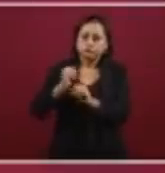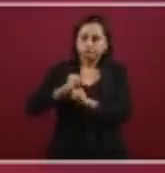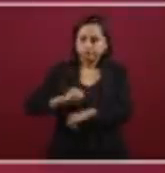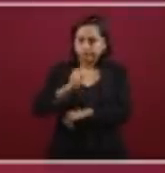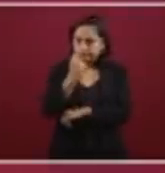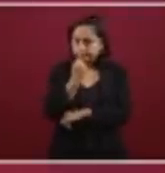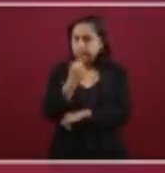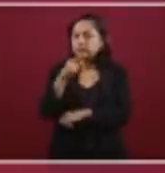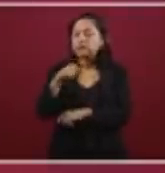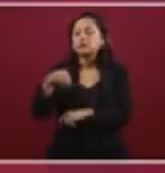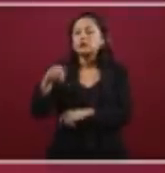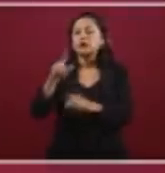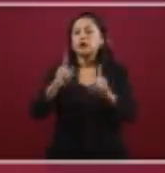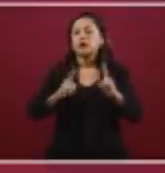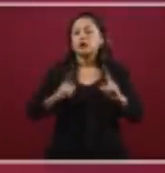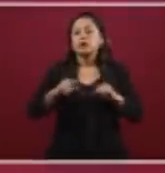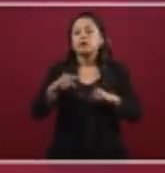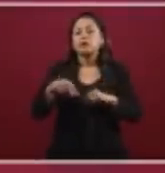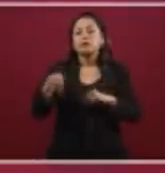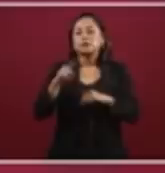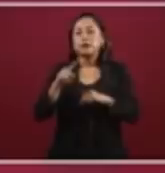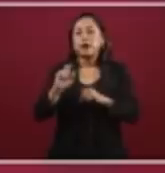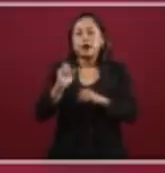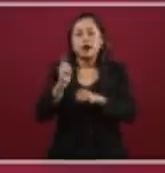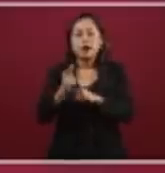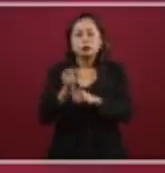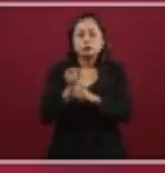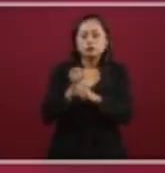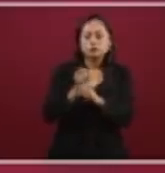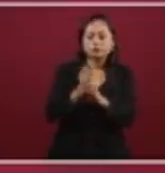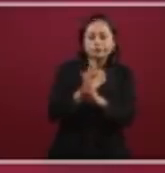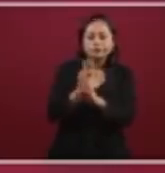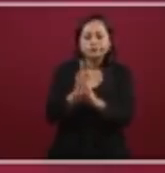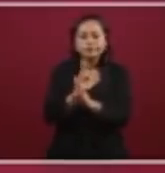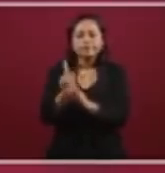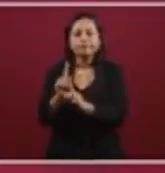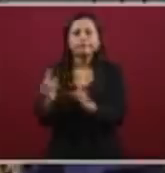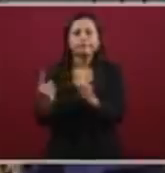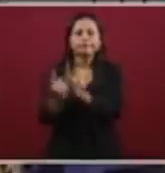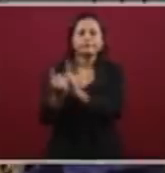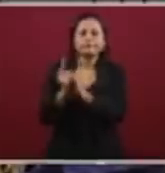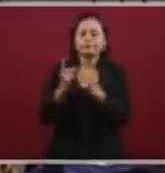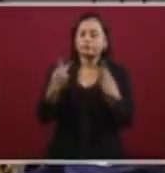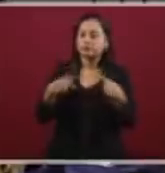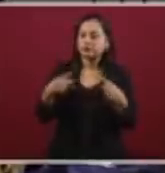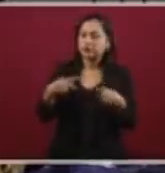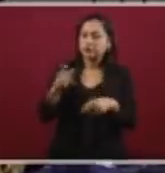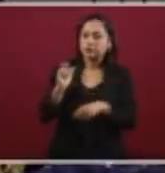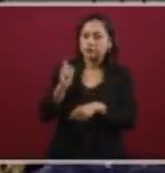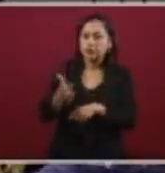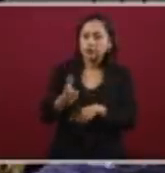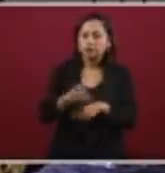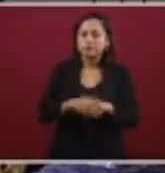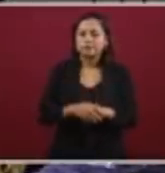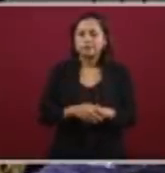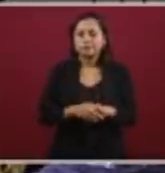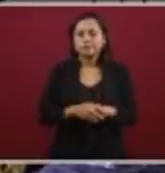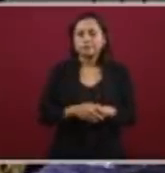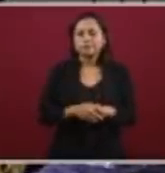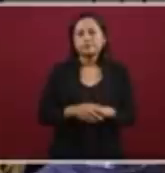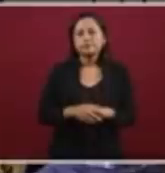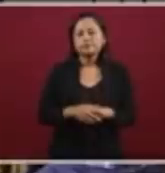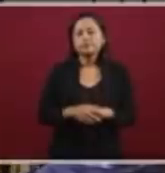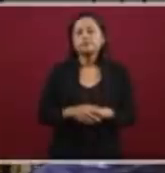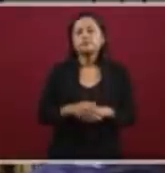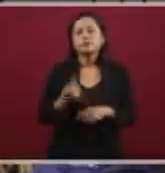con los hechos delictivos de ese día pongo solamente para su conocimiento el operativo que iniciamos la